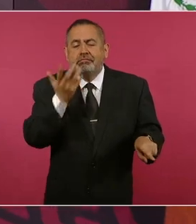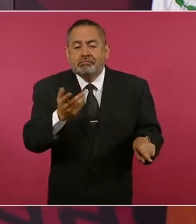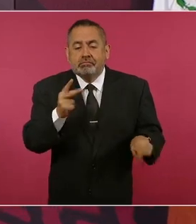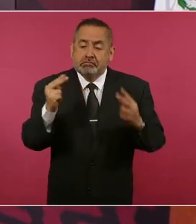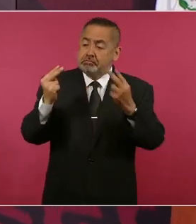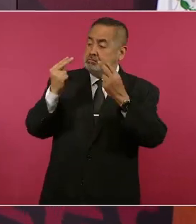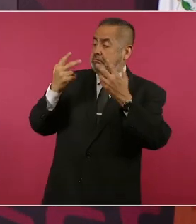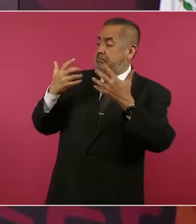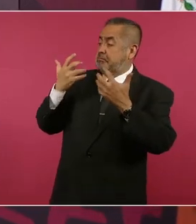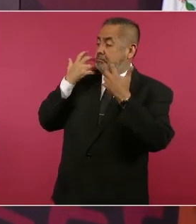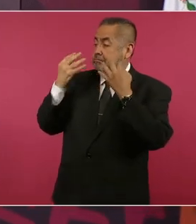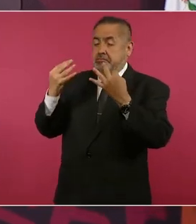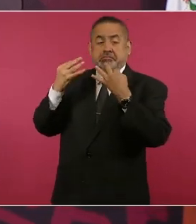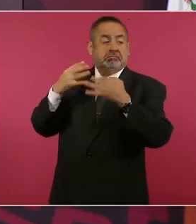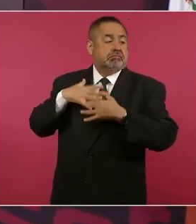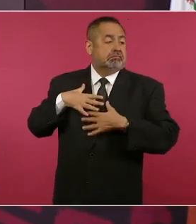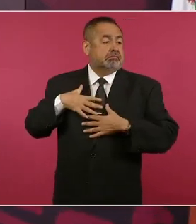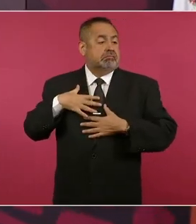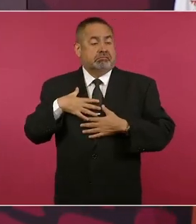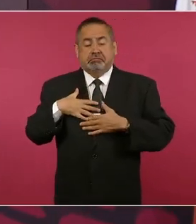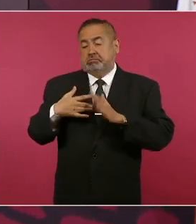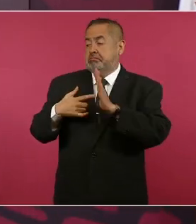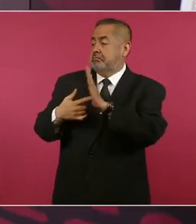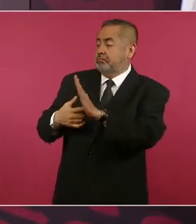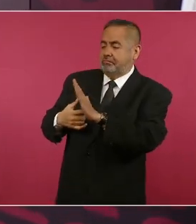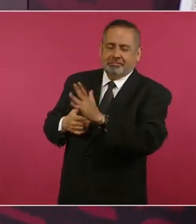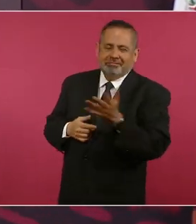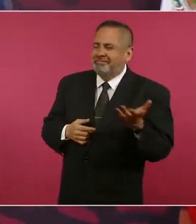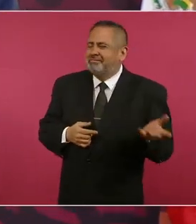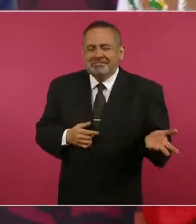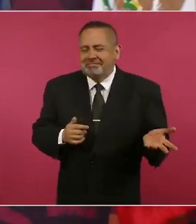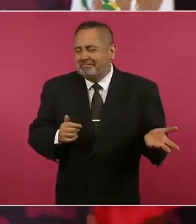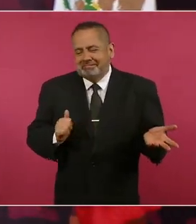no solo mostrar